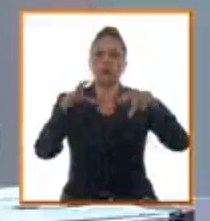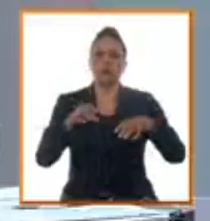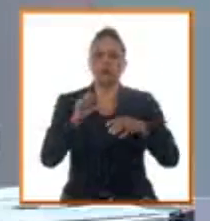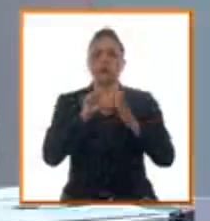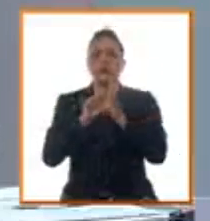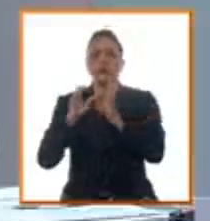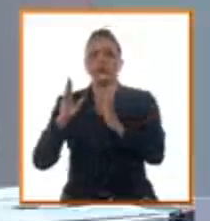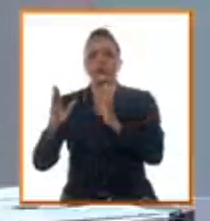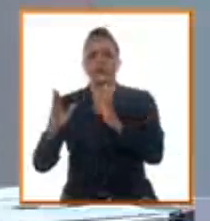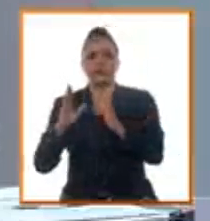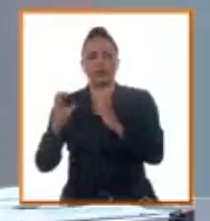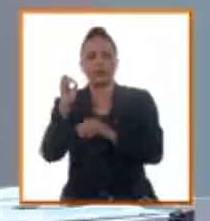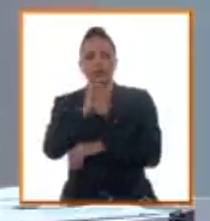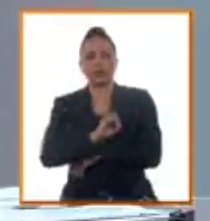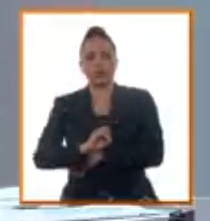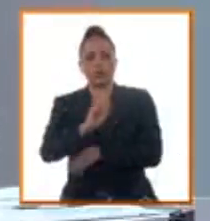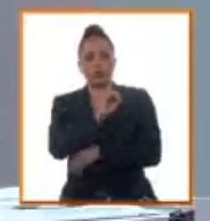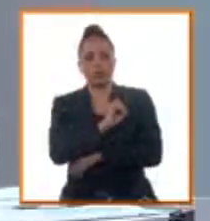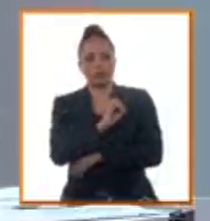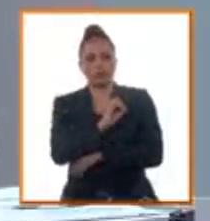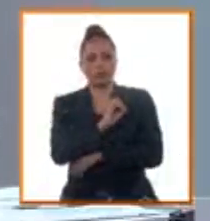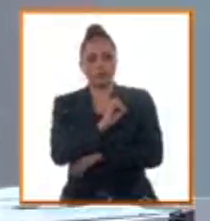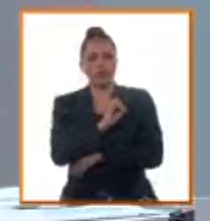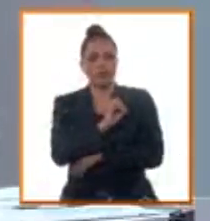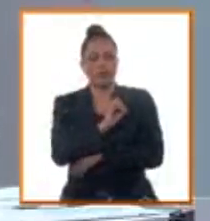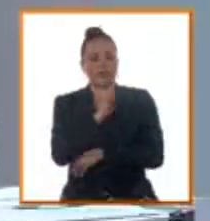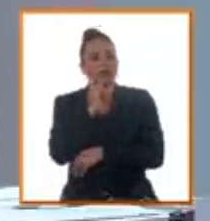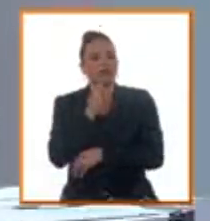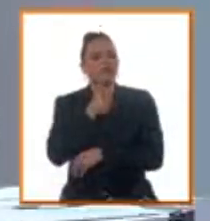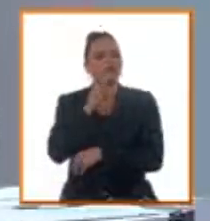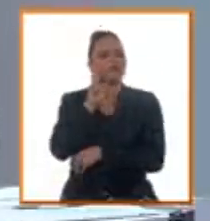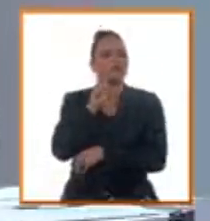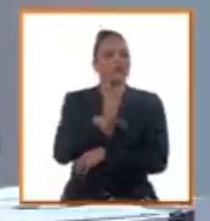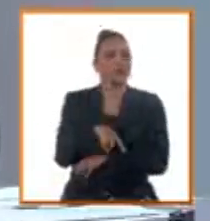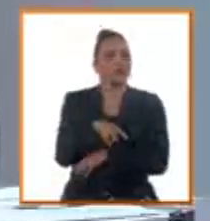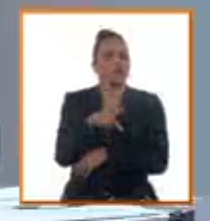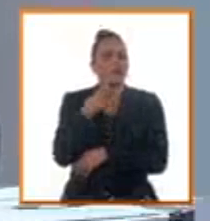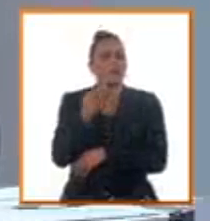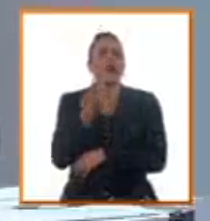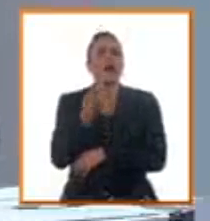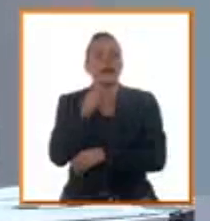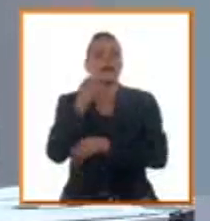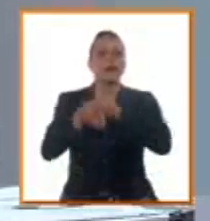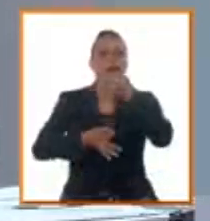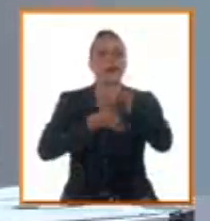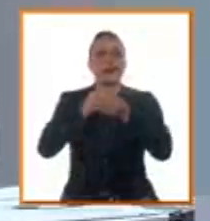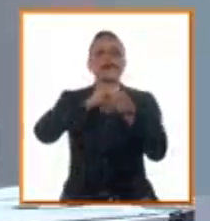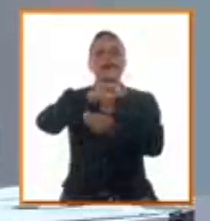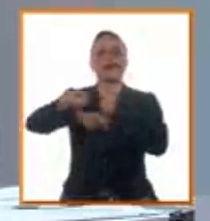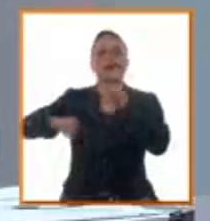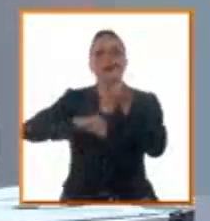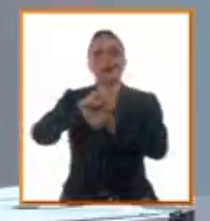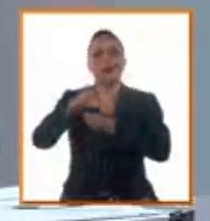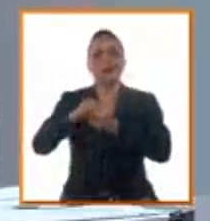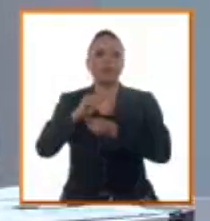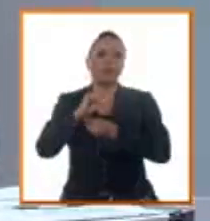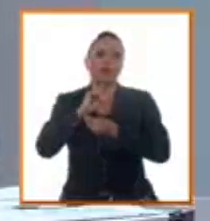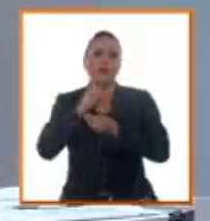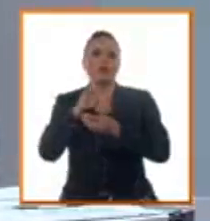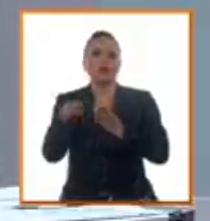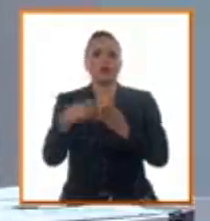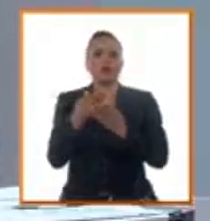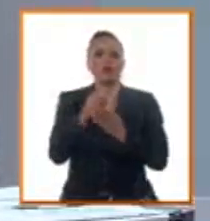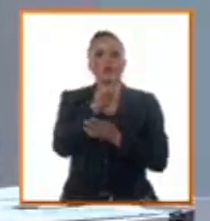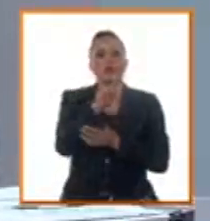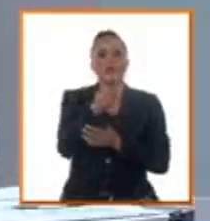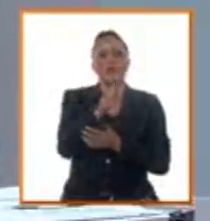y oriental. Y lo primero que queremos resaltar es que se ha producido una transformación en unos pocos días, en escasos 10 o